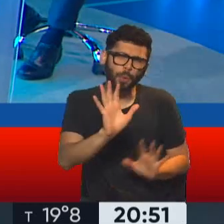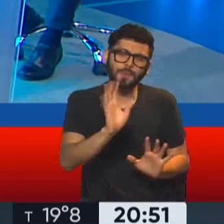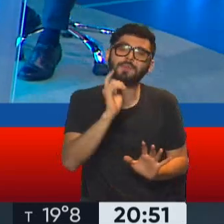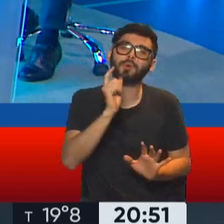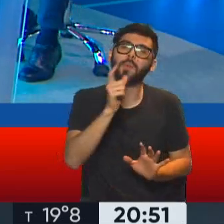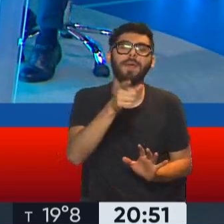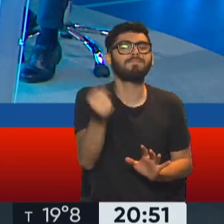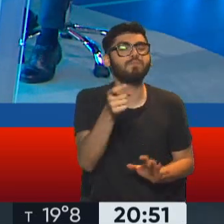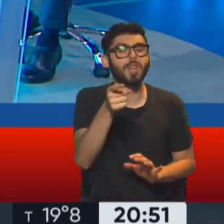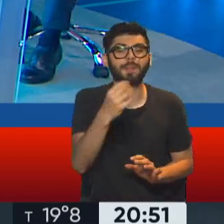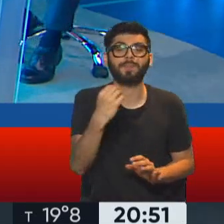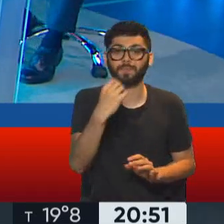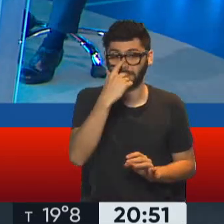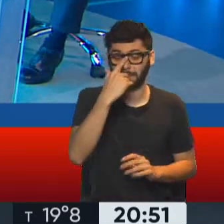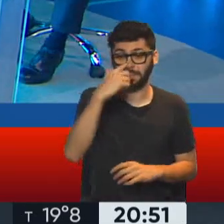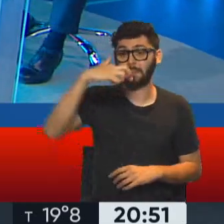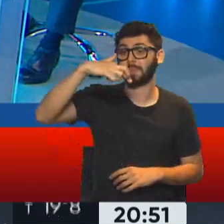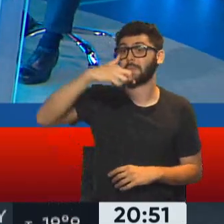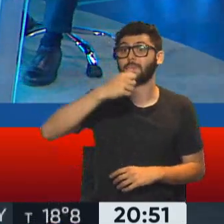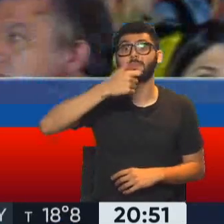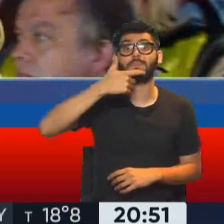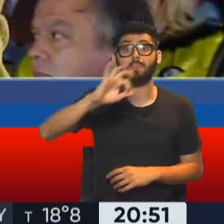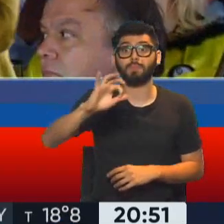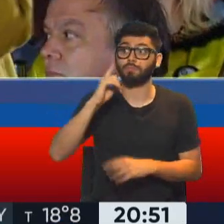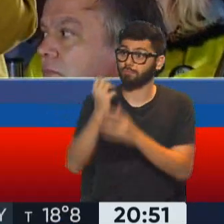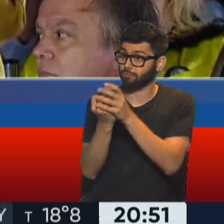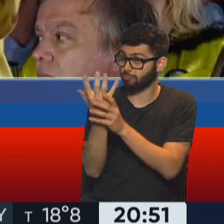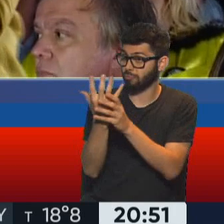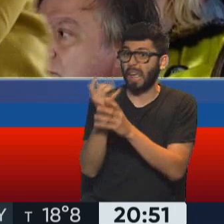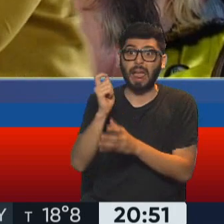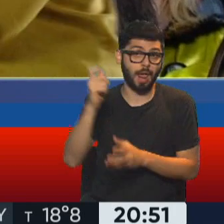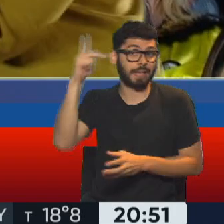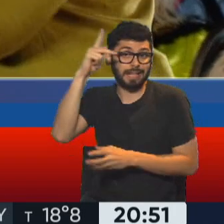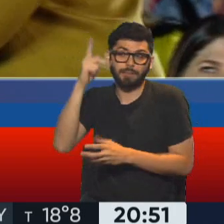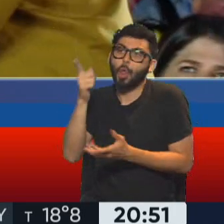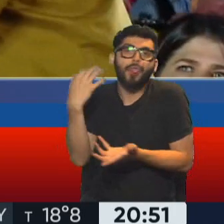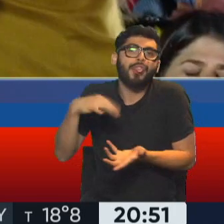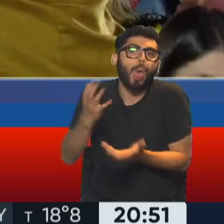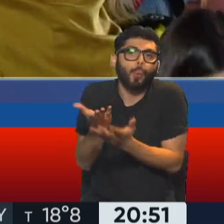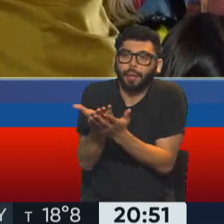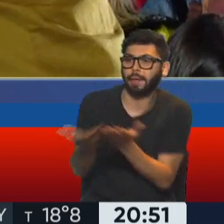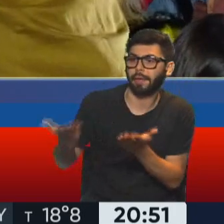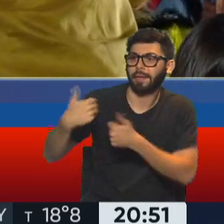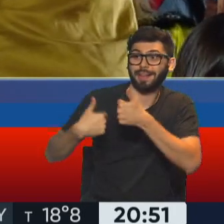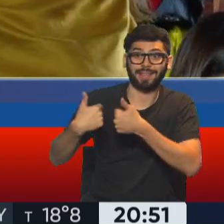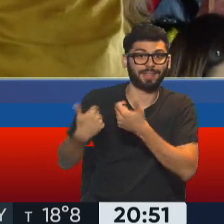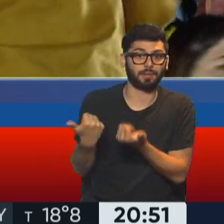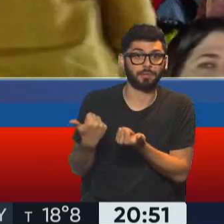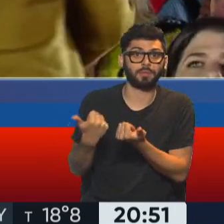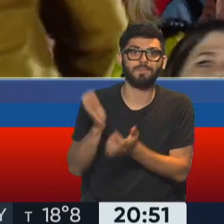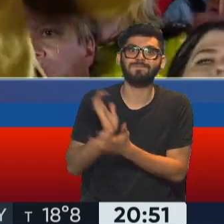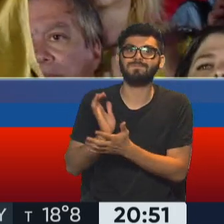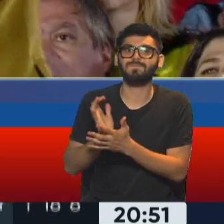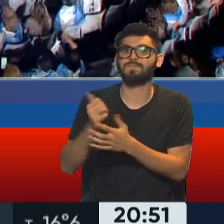clave. El instrumento de las PASO, que efectivamente fue un invento del kirchnerismo, hay que usarlo. Claro. Y si hay que usarlo hay que volverlo